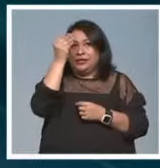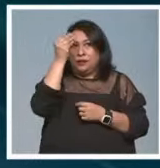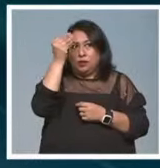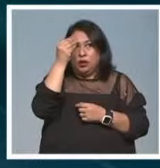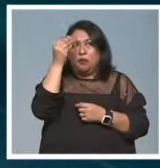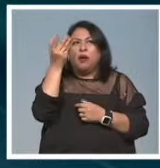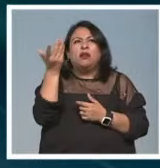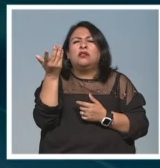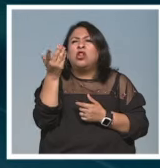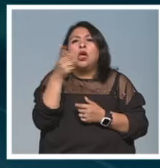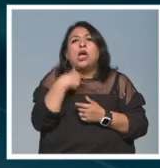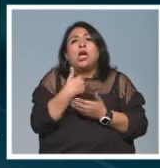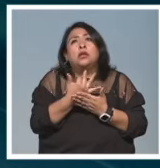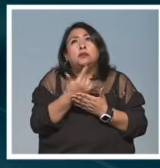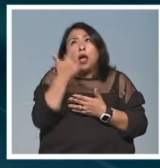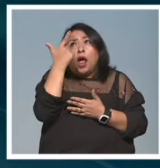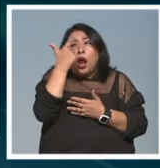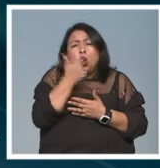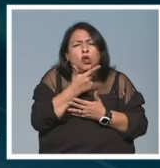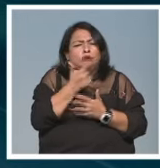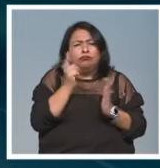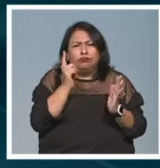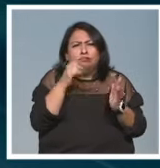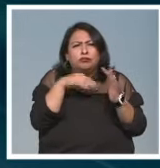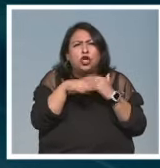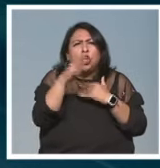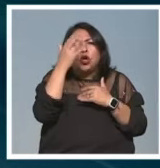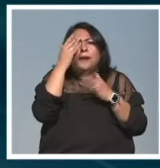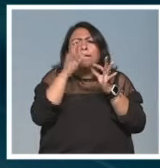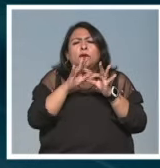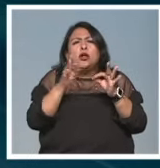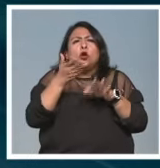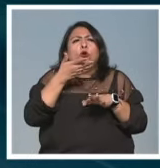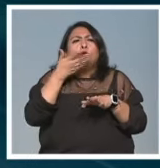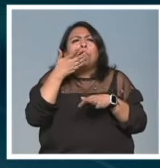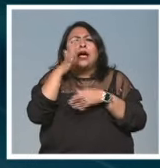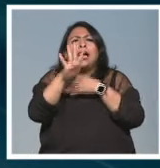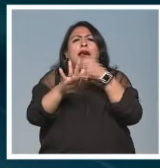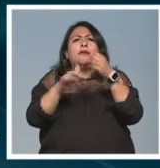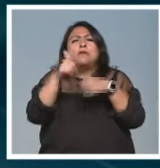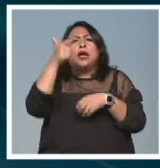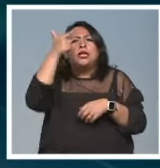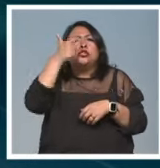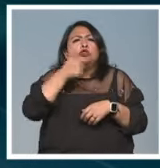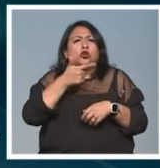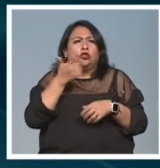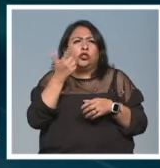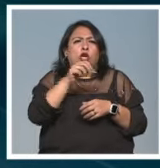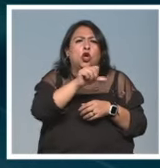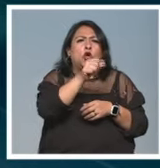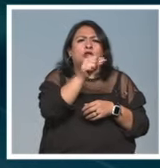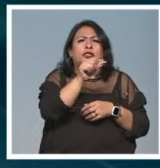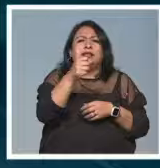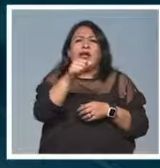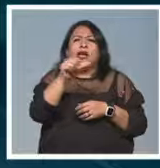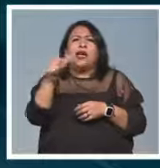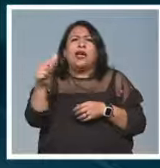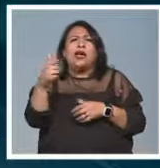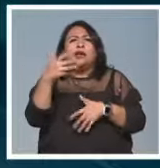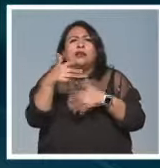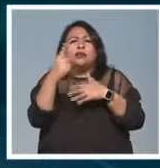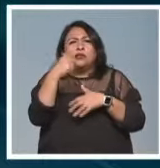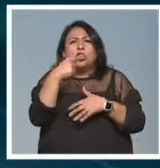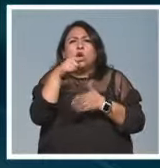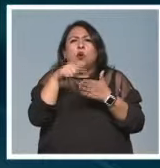en donde no tienes que esperar a que anochezca para conocer sobre la importancia y los hábitos de los animales nocturnos. De 11 a 15 horas en el Zoológico